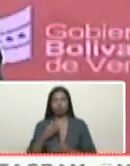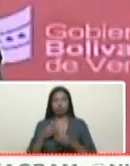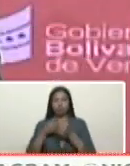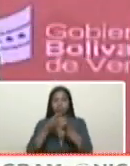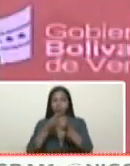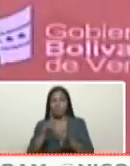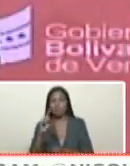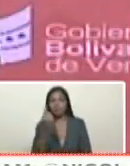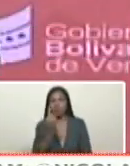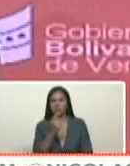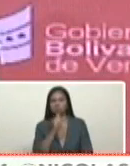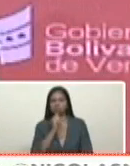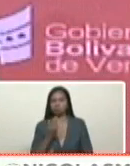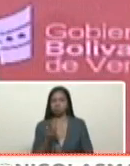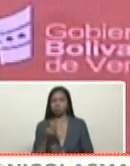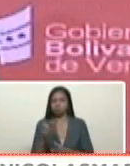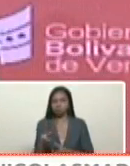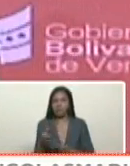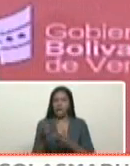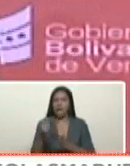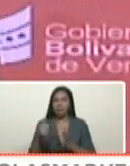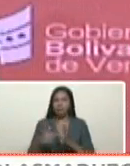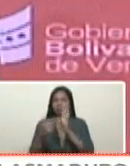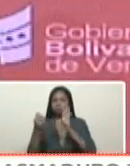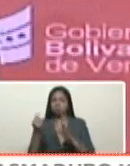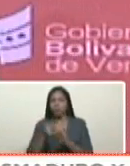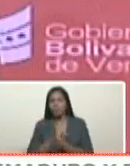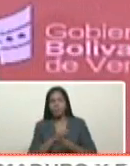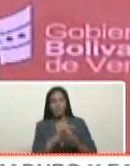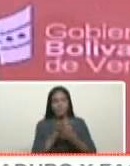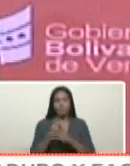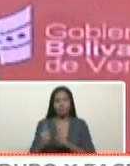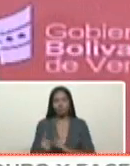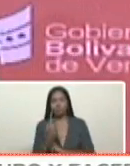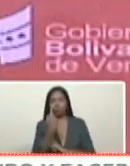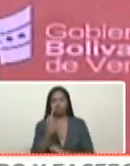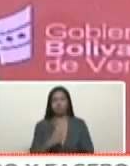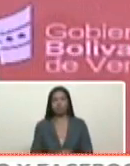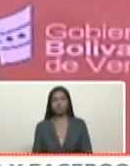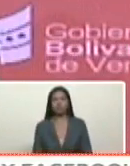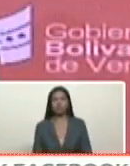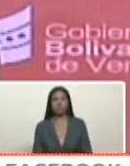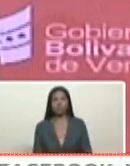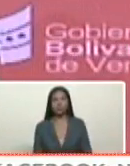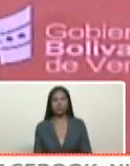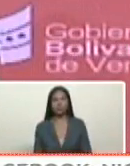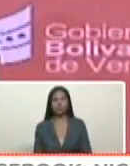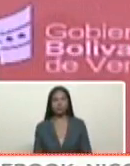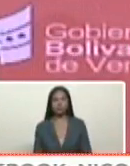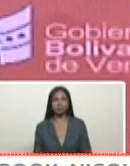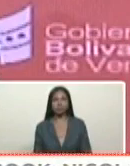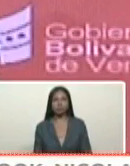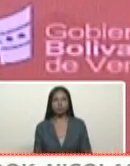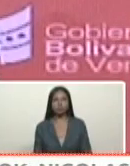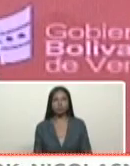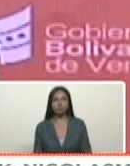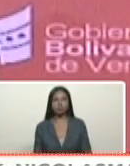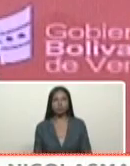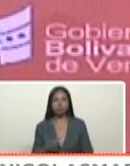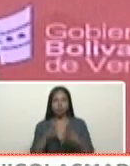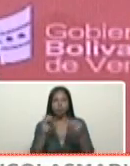priorizados? ¿Cuáles son los frentes de batalla priorizados? Para que estos miles